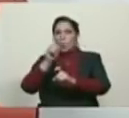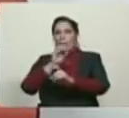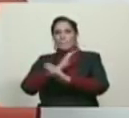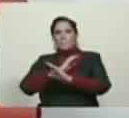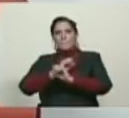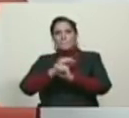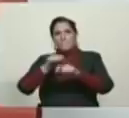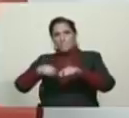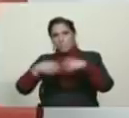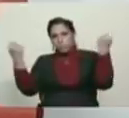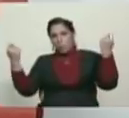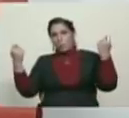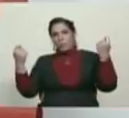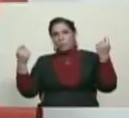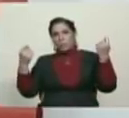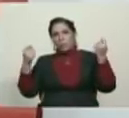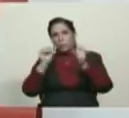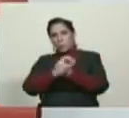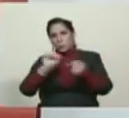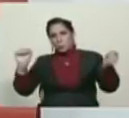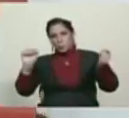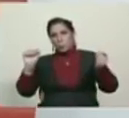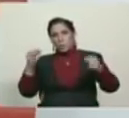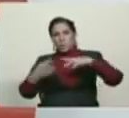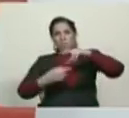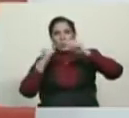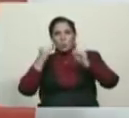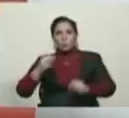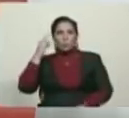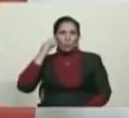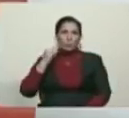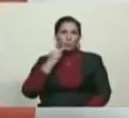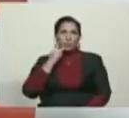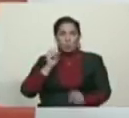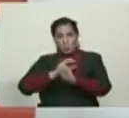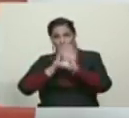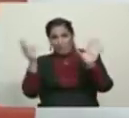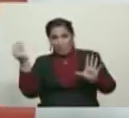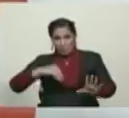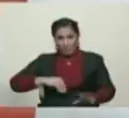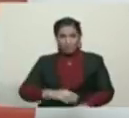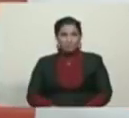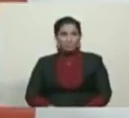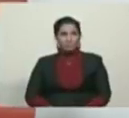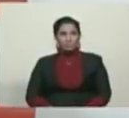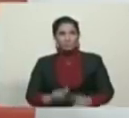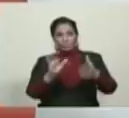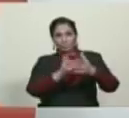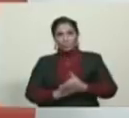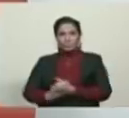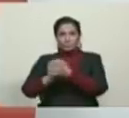2 siglos y no podrán con la revolución bolivariana. Lo más claro de esto, queridos compañeros,